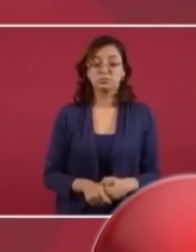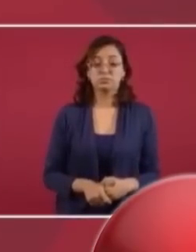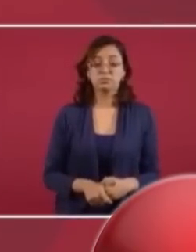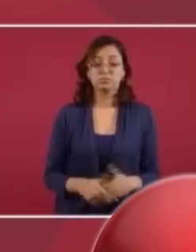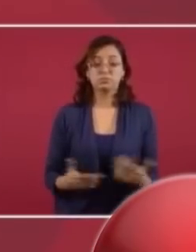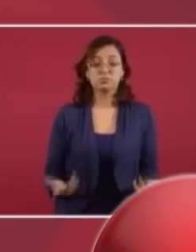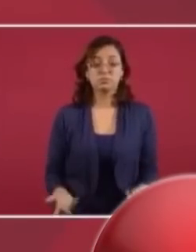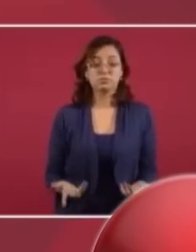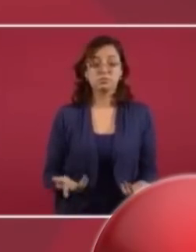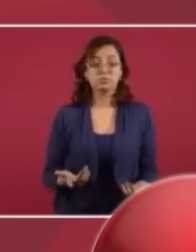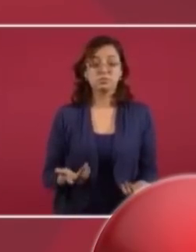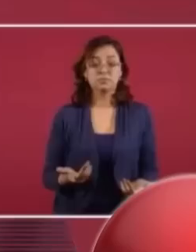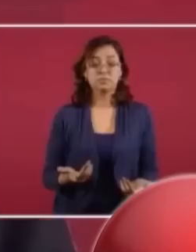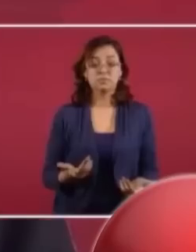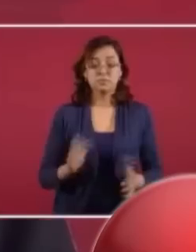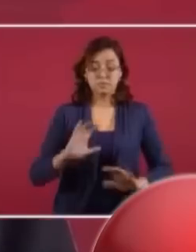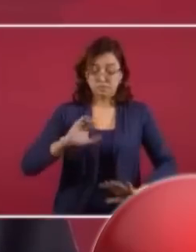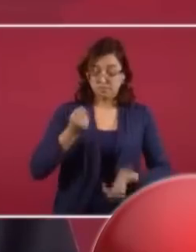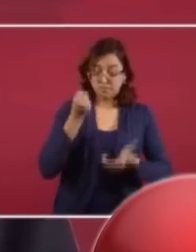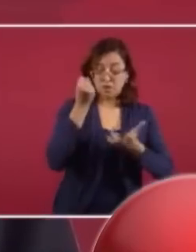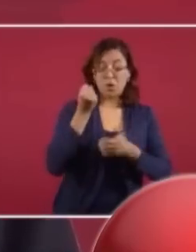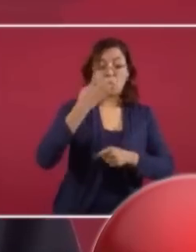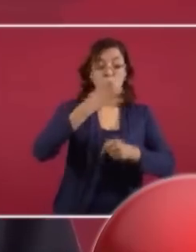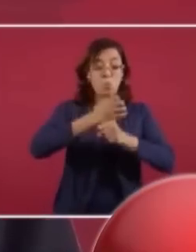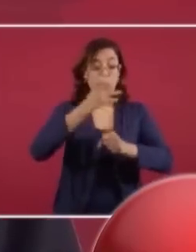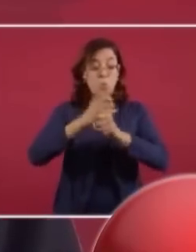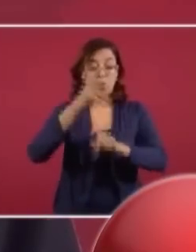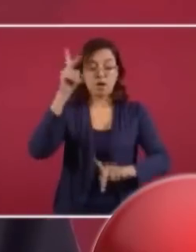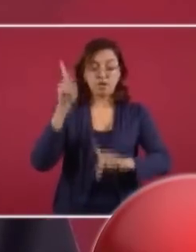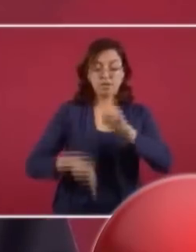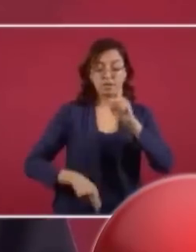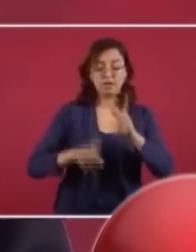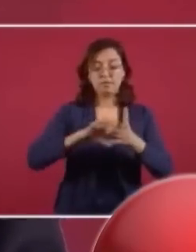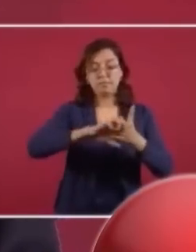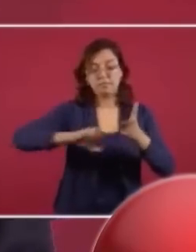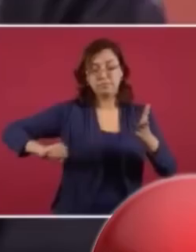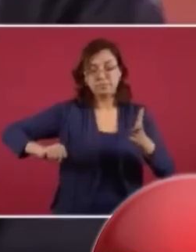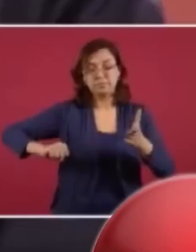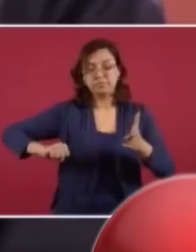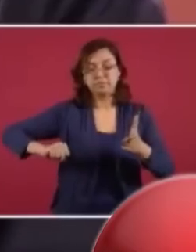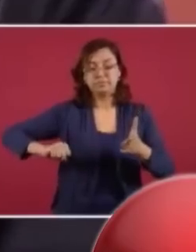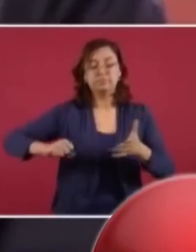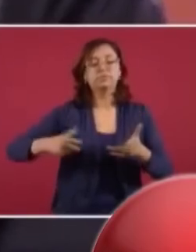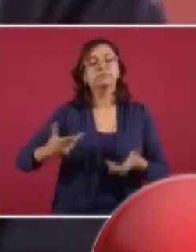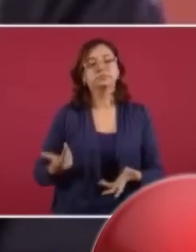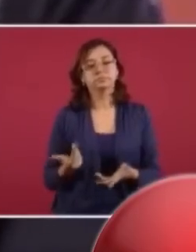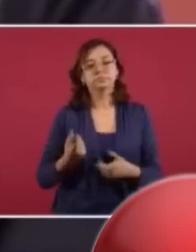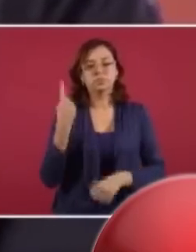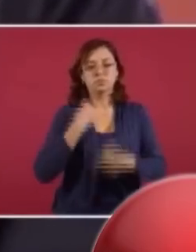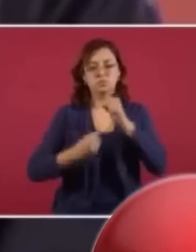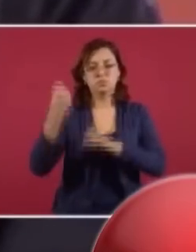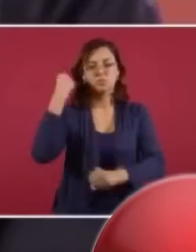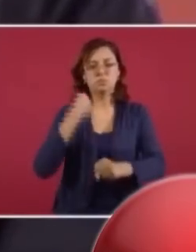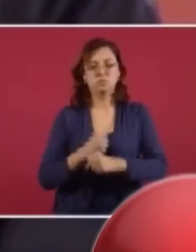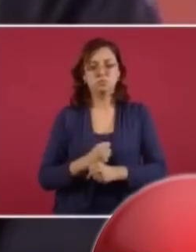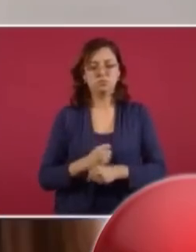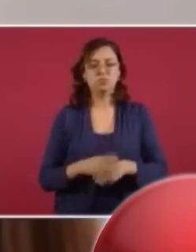una cuarta parte del presupuesto que se manejaba o que se manejó el año